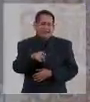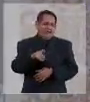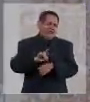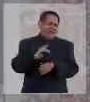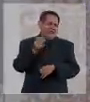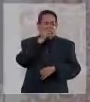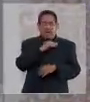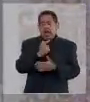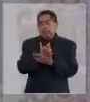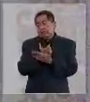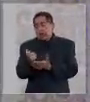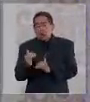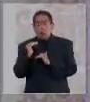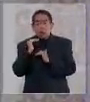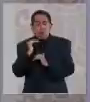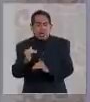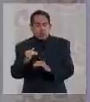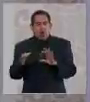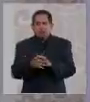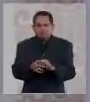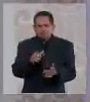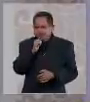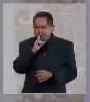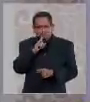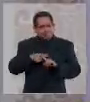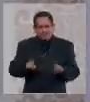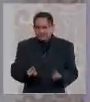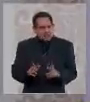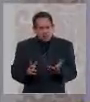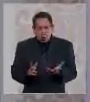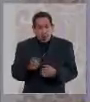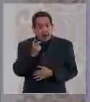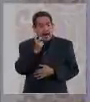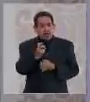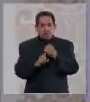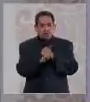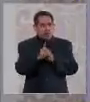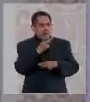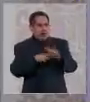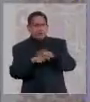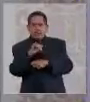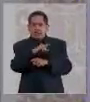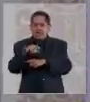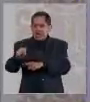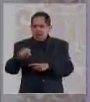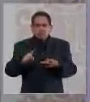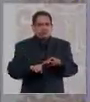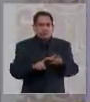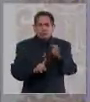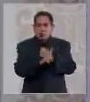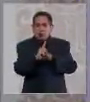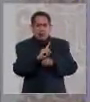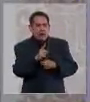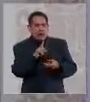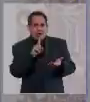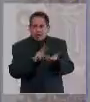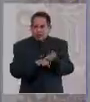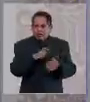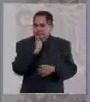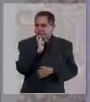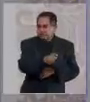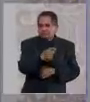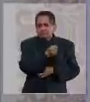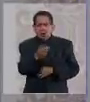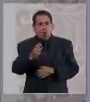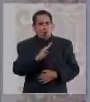el salario mínimo como está, porque eso precisamente tiene destrozado al Seguro Social, tiene destrozada los ingresos de